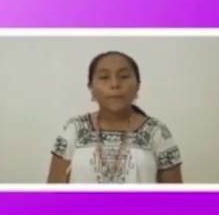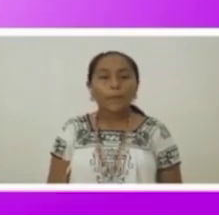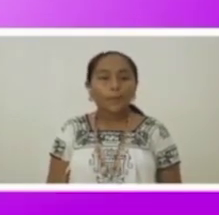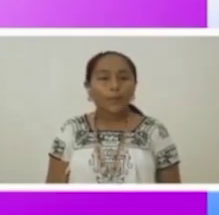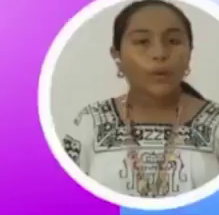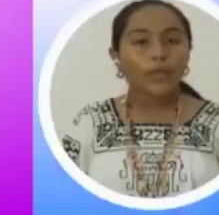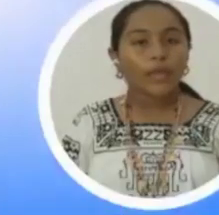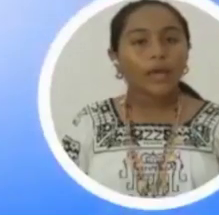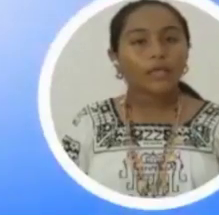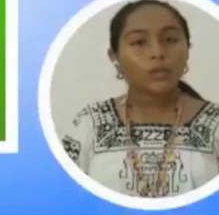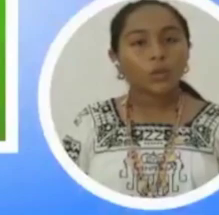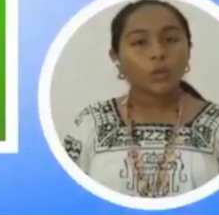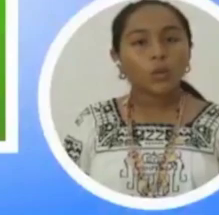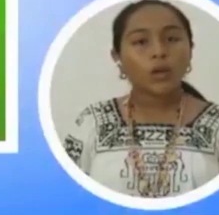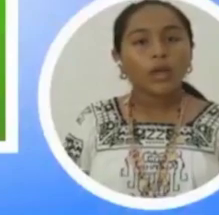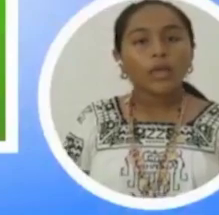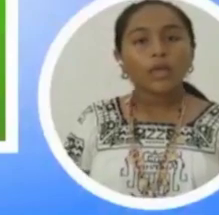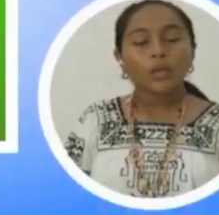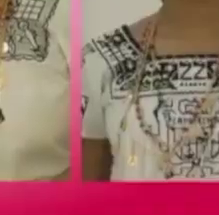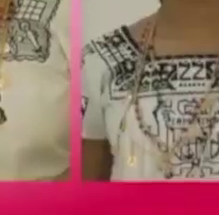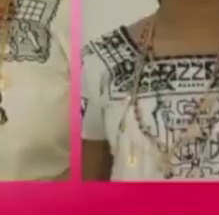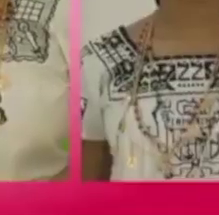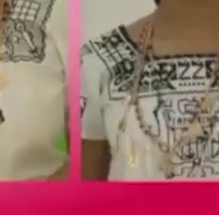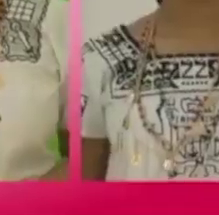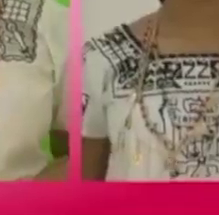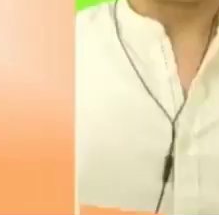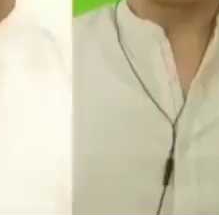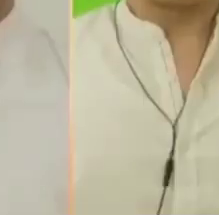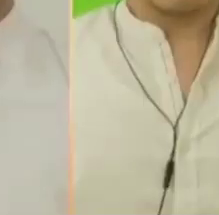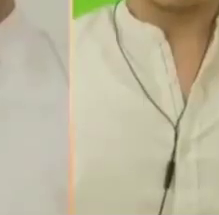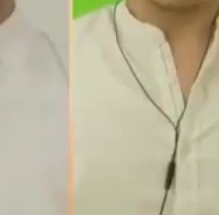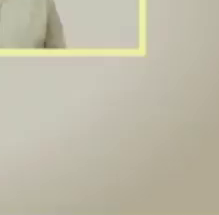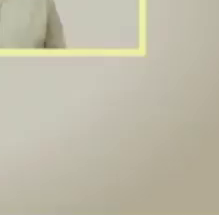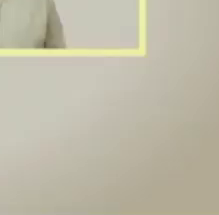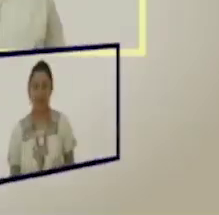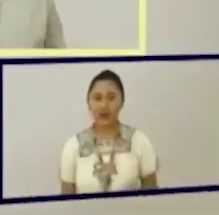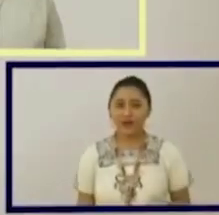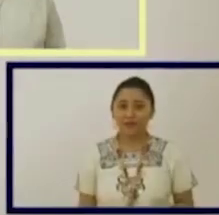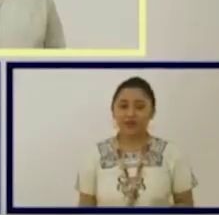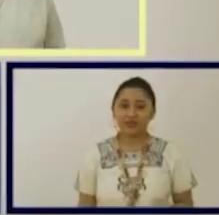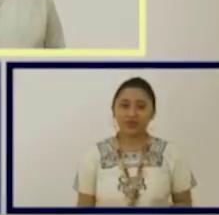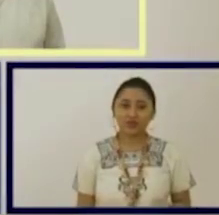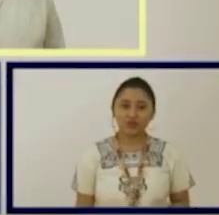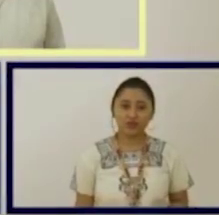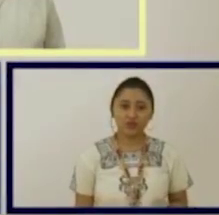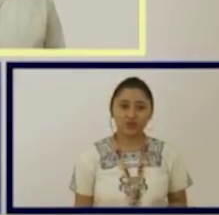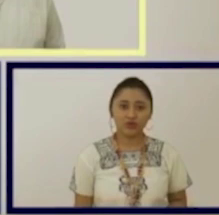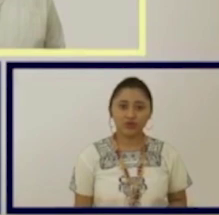Y tú, y solamente tú, y tú, y tú, te importas tú, y tú, y solamente tú.